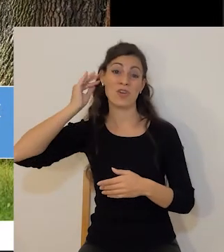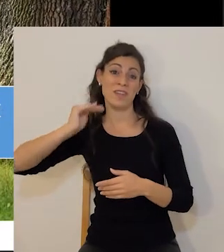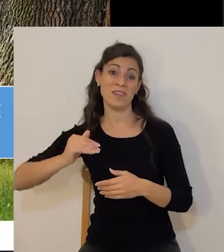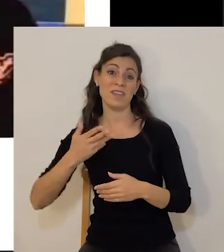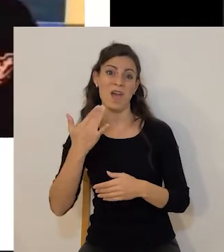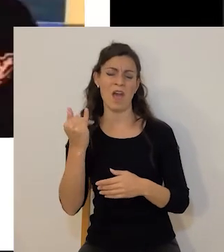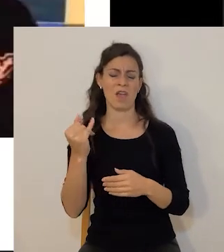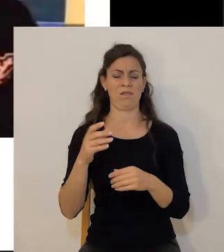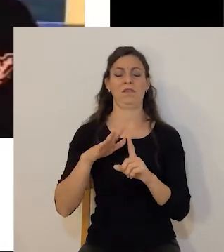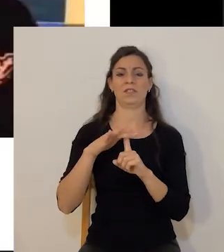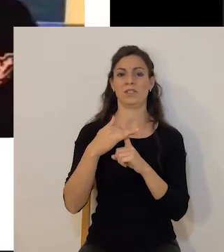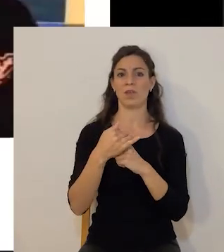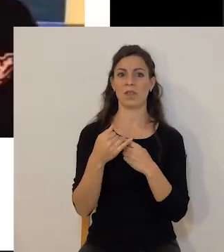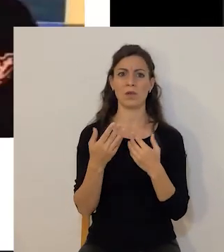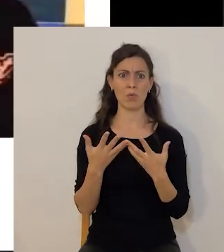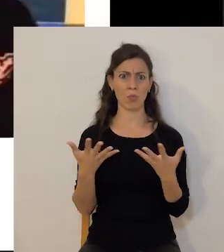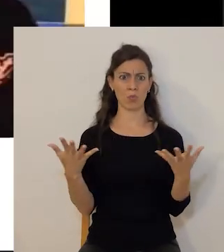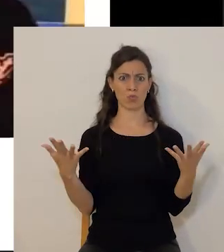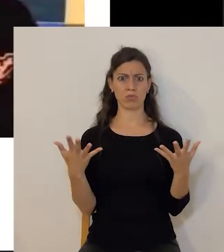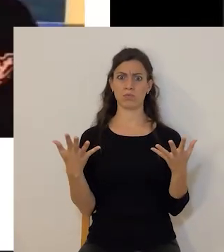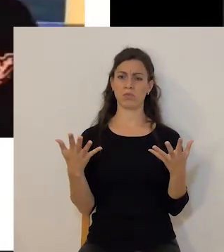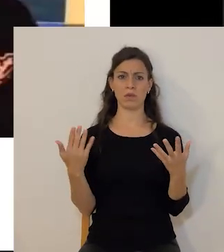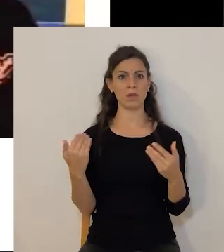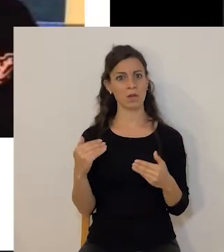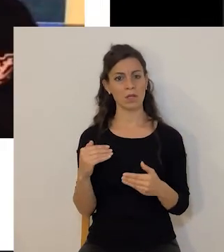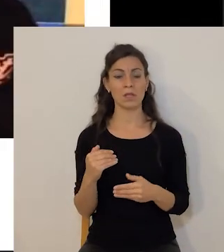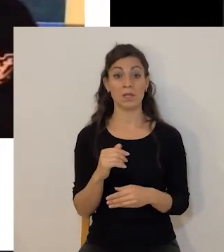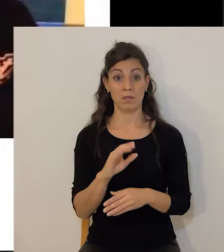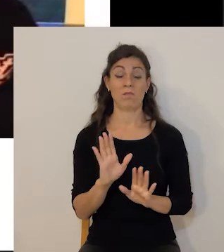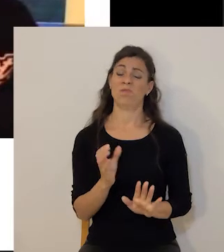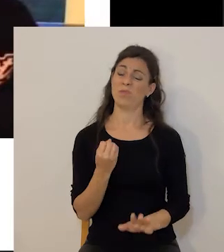que es alarmante, ¿no? Entonces, bueno,